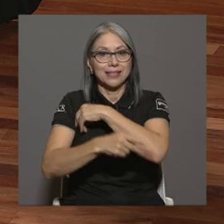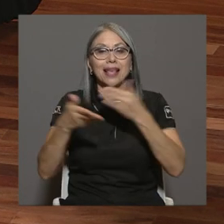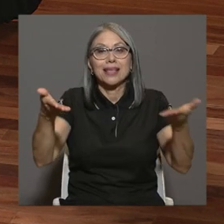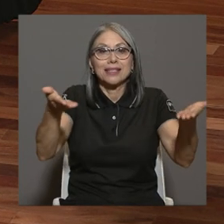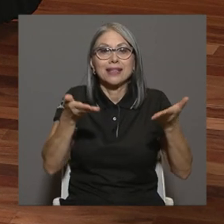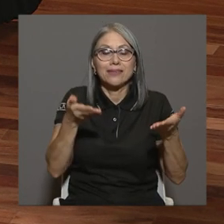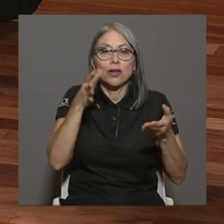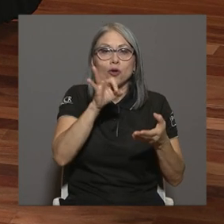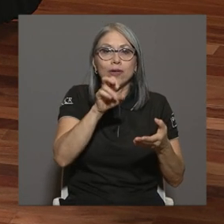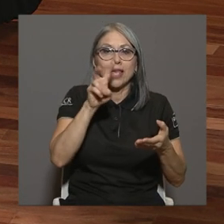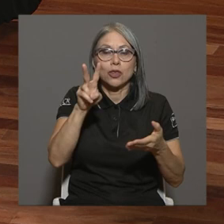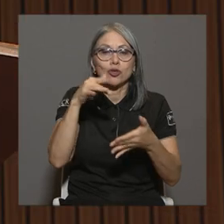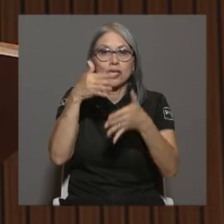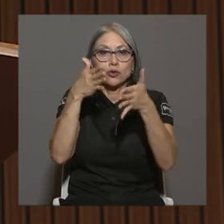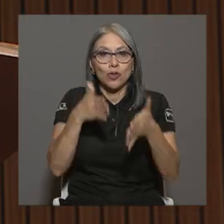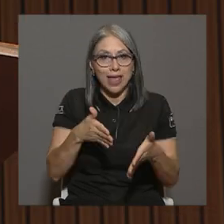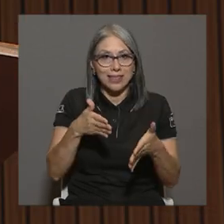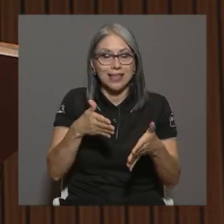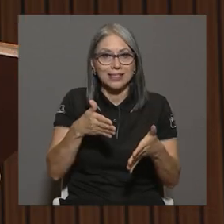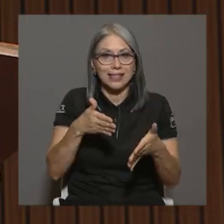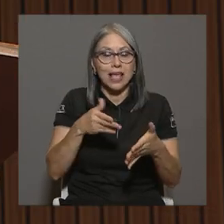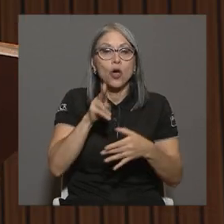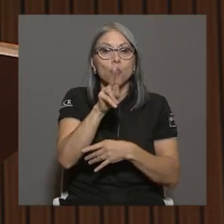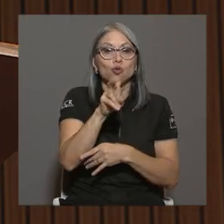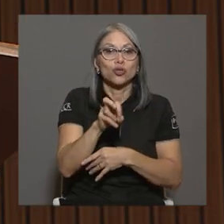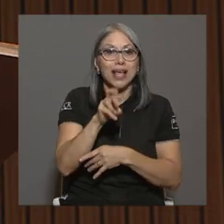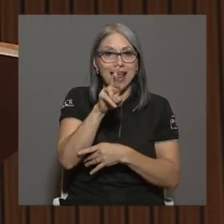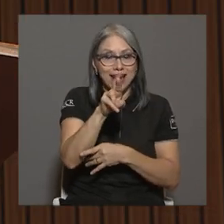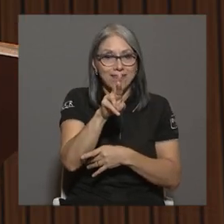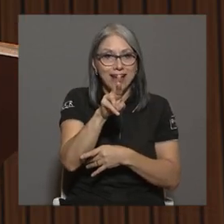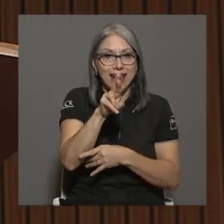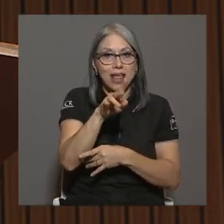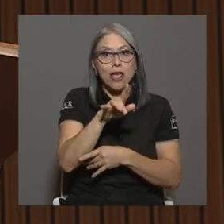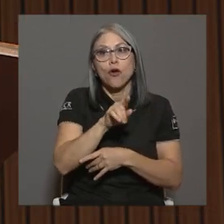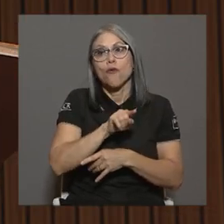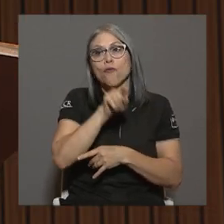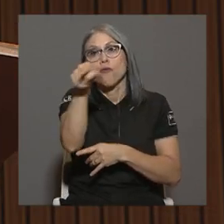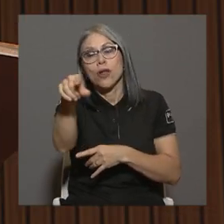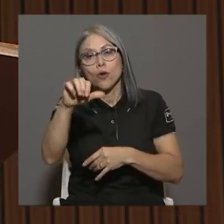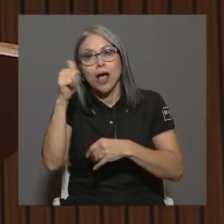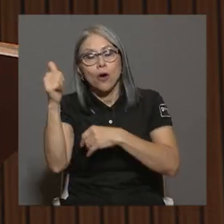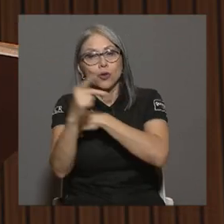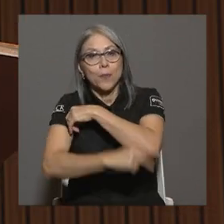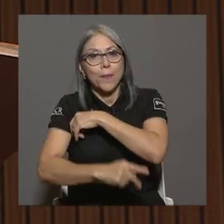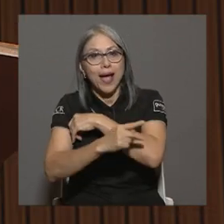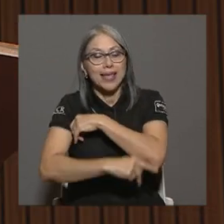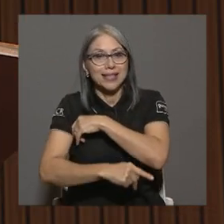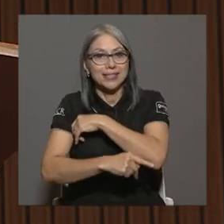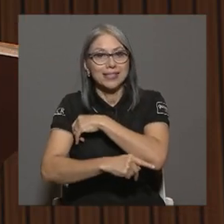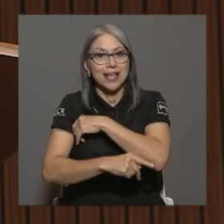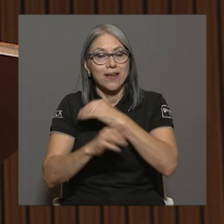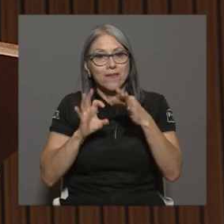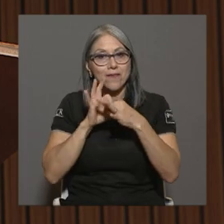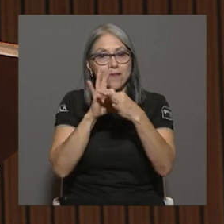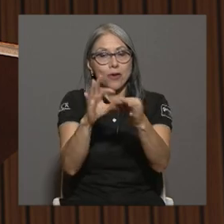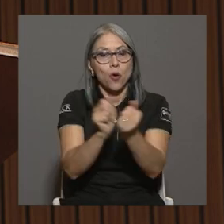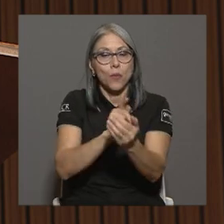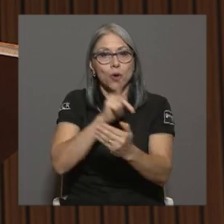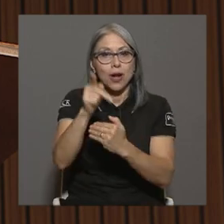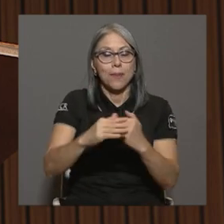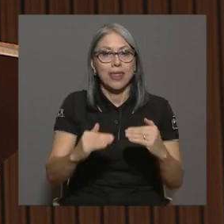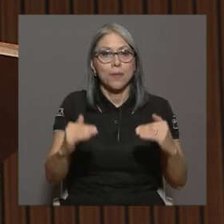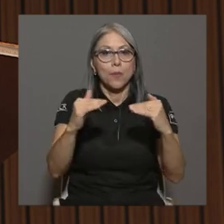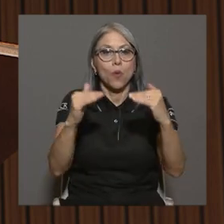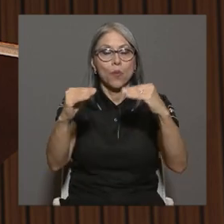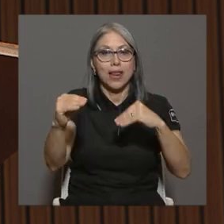92 estudiantes de la UCR se movilizaron al exterior en el marco de programas de movilidad a cargo de esta